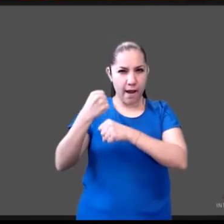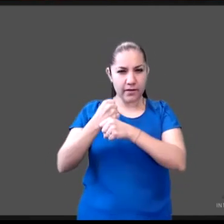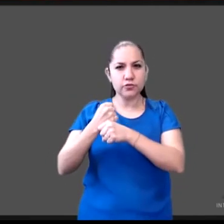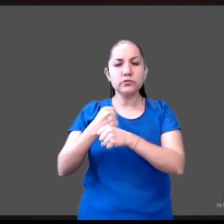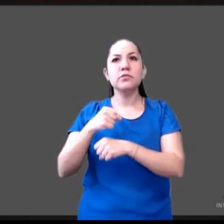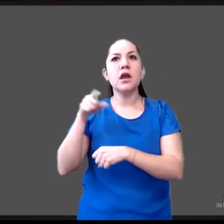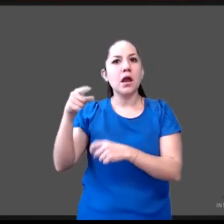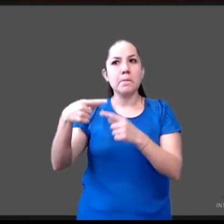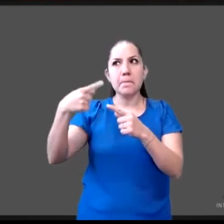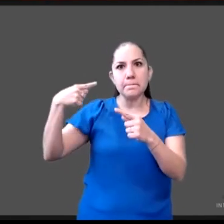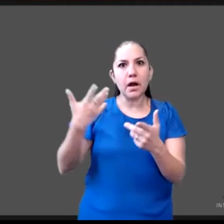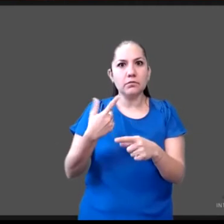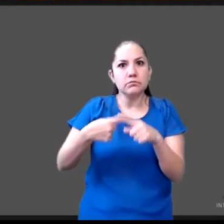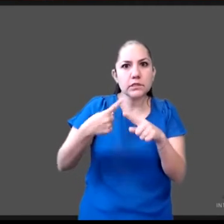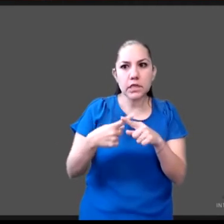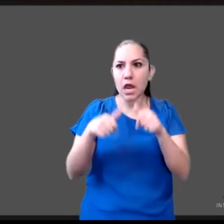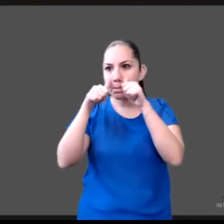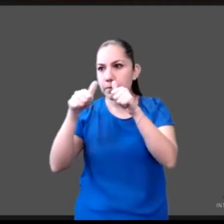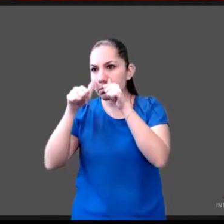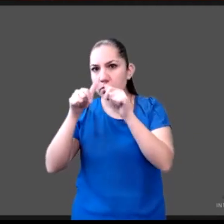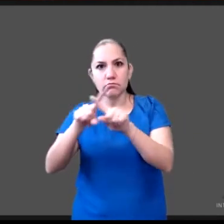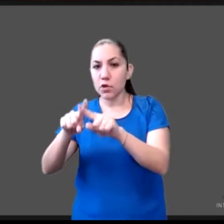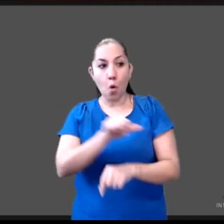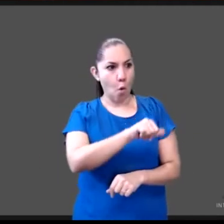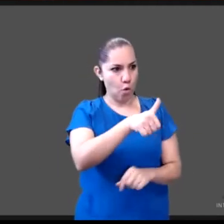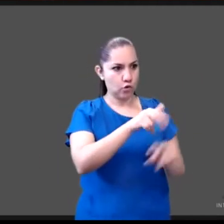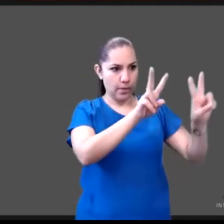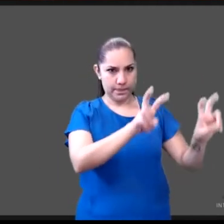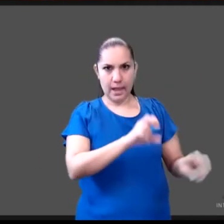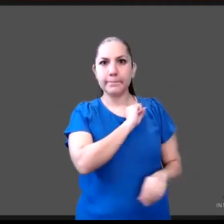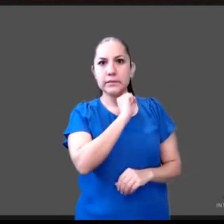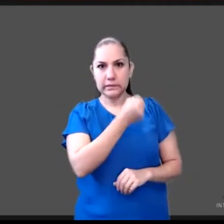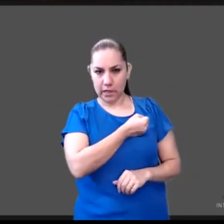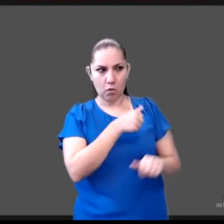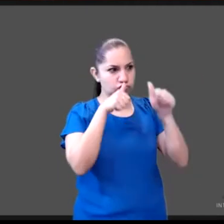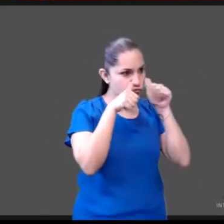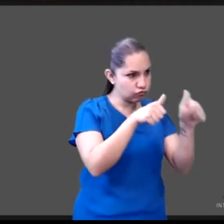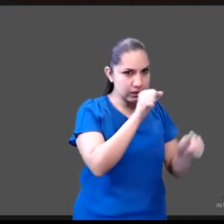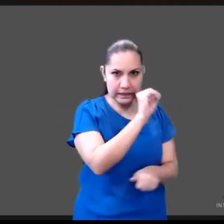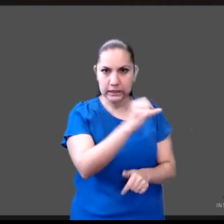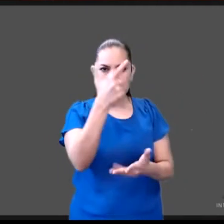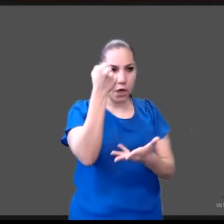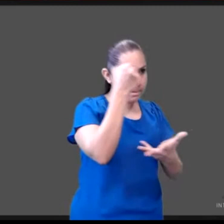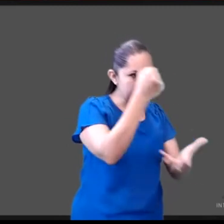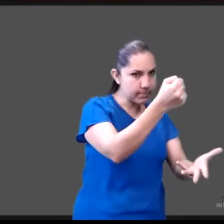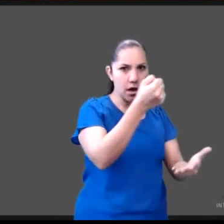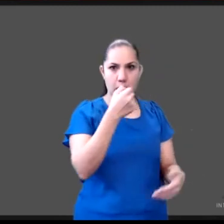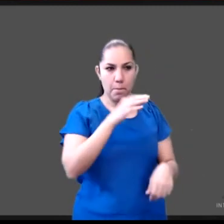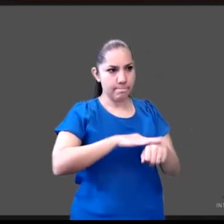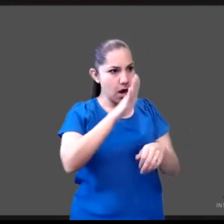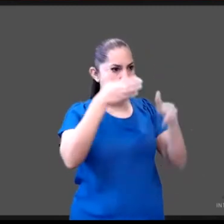no creció como crecieron otras áreas de salud, no con las necesidades, no del tamaño de las necesidades que tenemos, pero sí